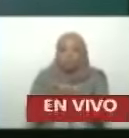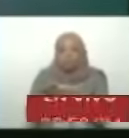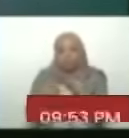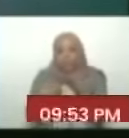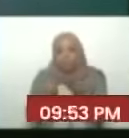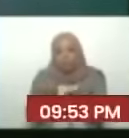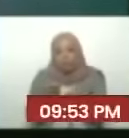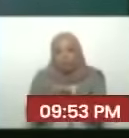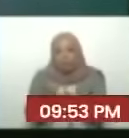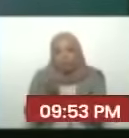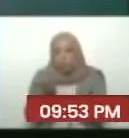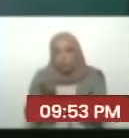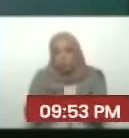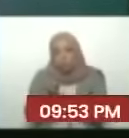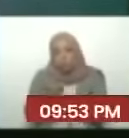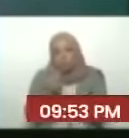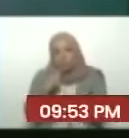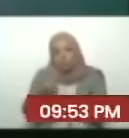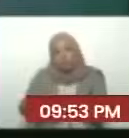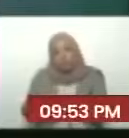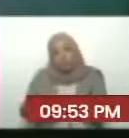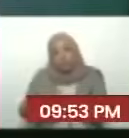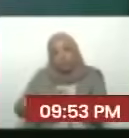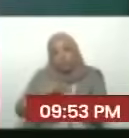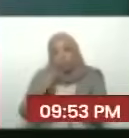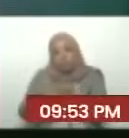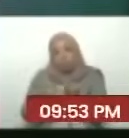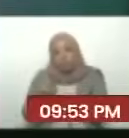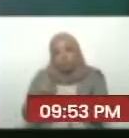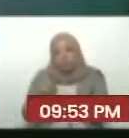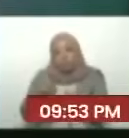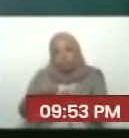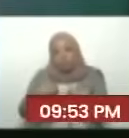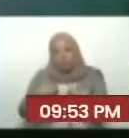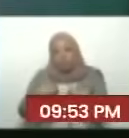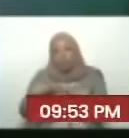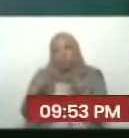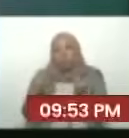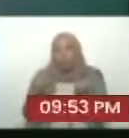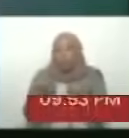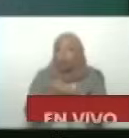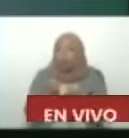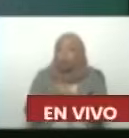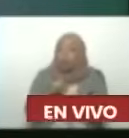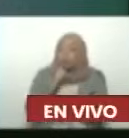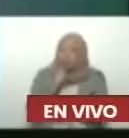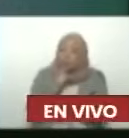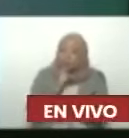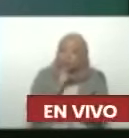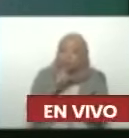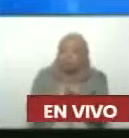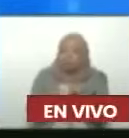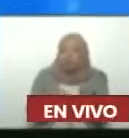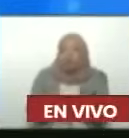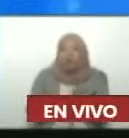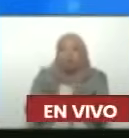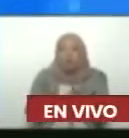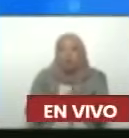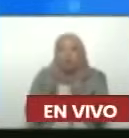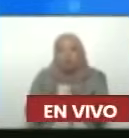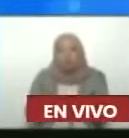ese lazo, bueno, entre ellos. Y la verdad que bueno, es verdad, tenemos que recorrer un montón. Ojalá que podamos